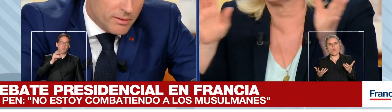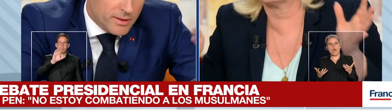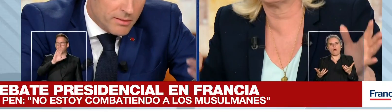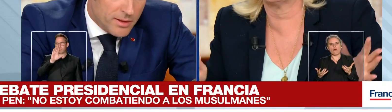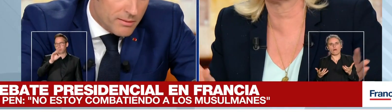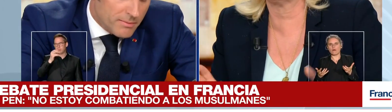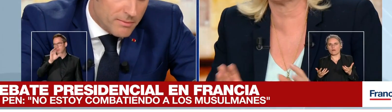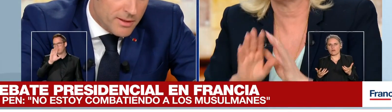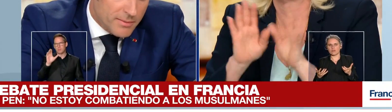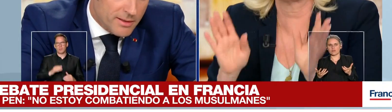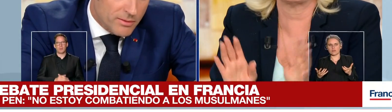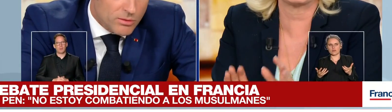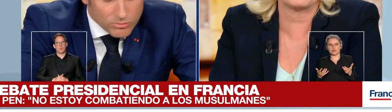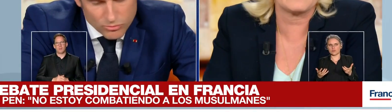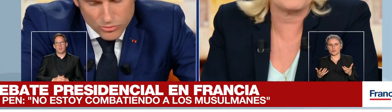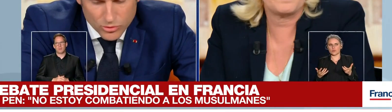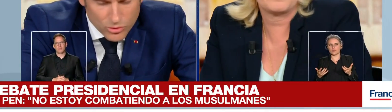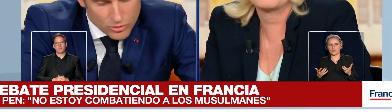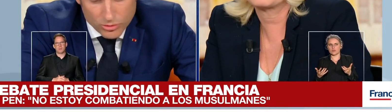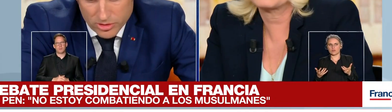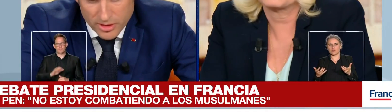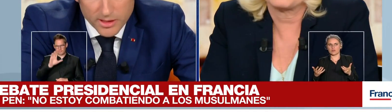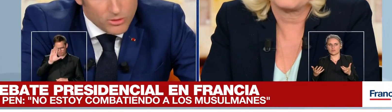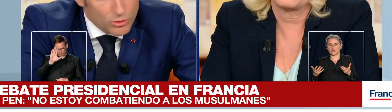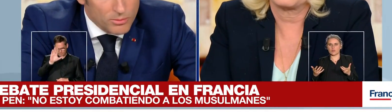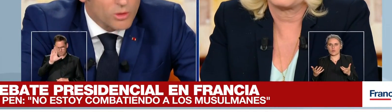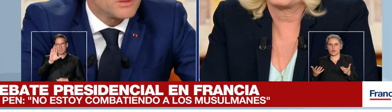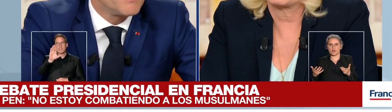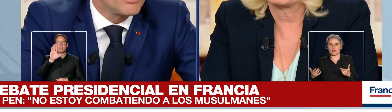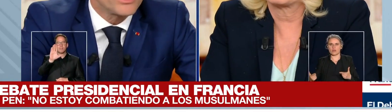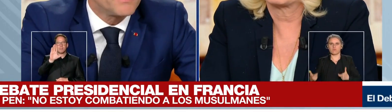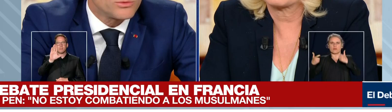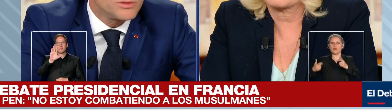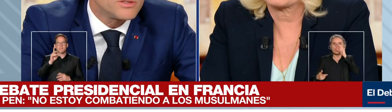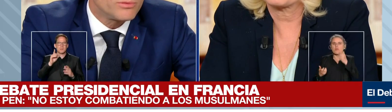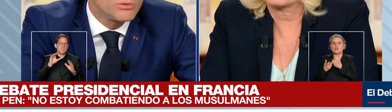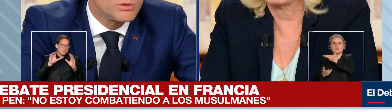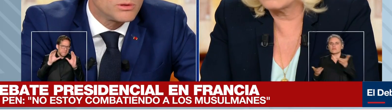Usted quiere hacer la guerra con el señor Putin, entonces. No.